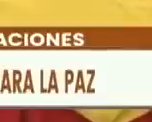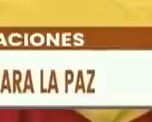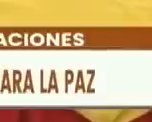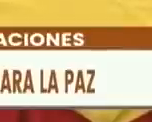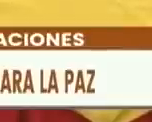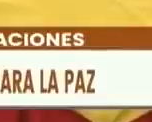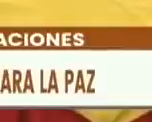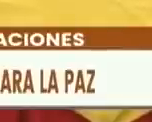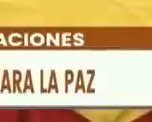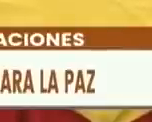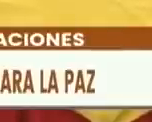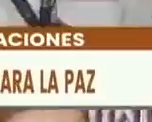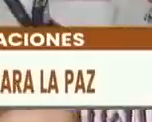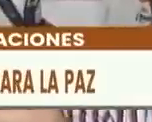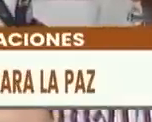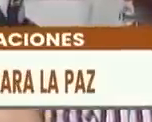Cabello,